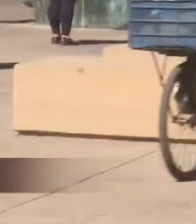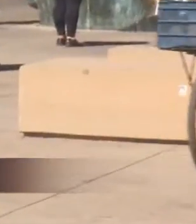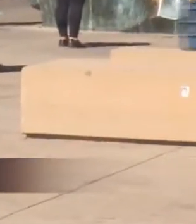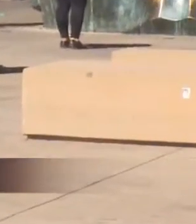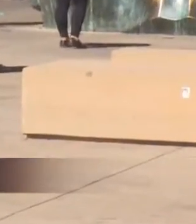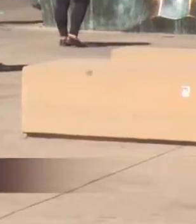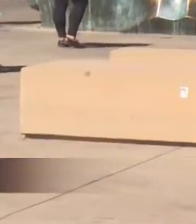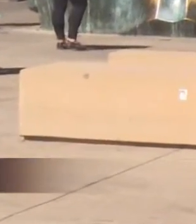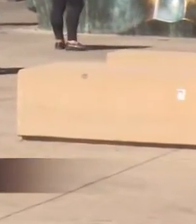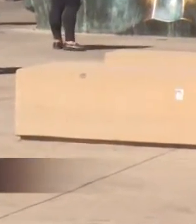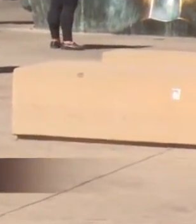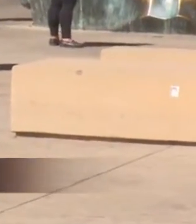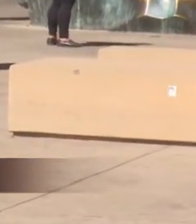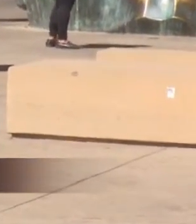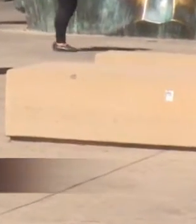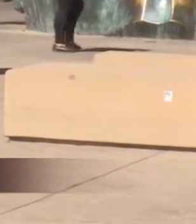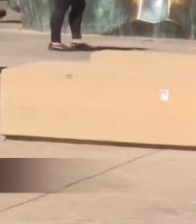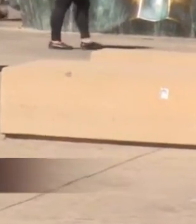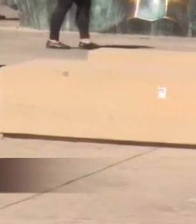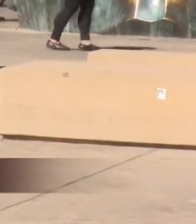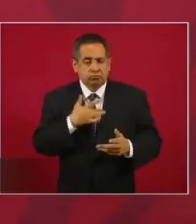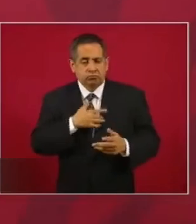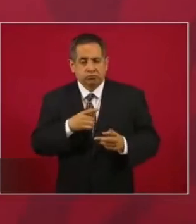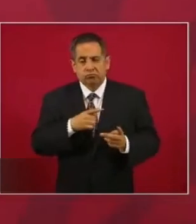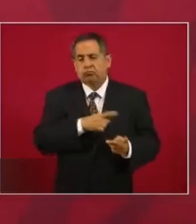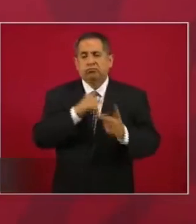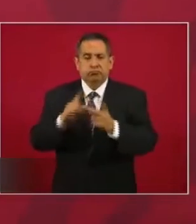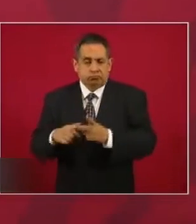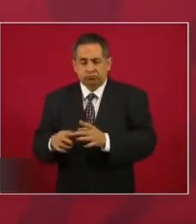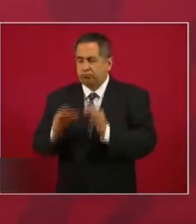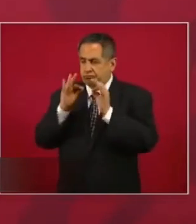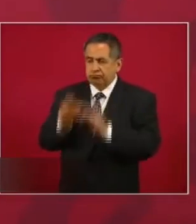comparación con el año 2019.